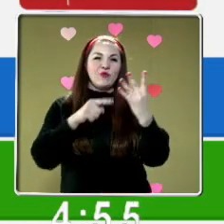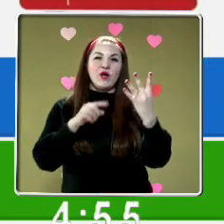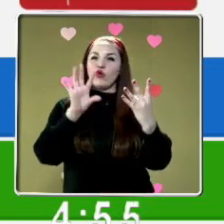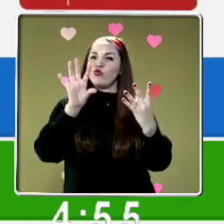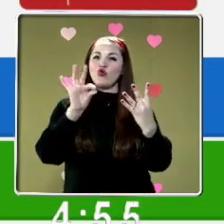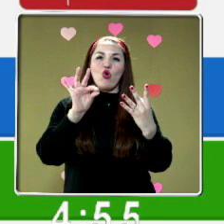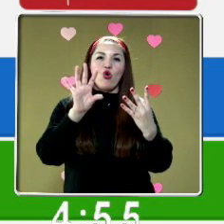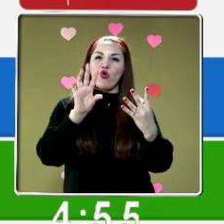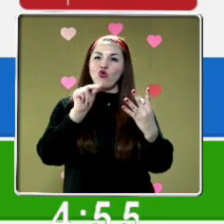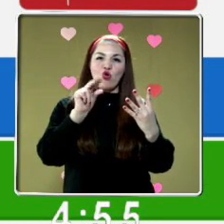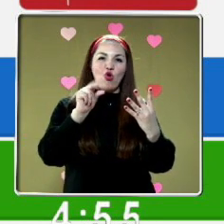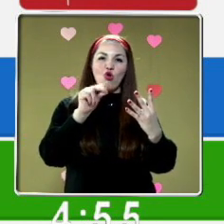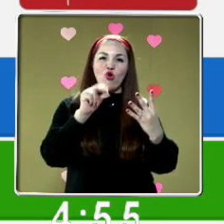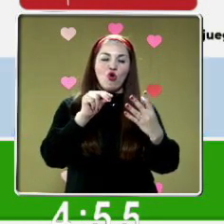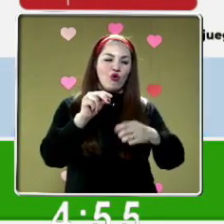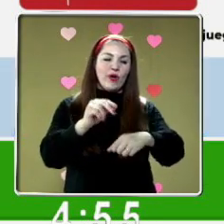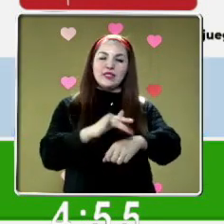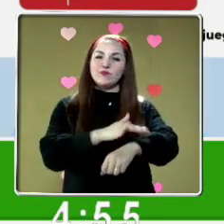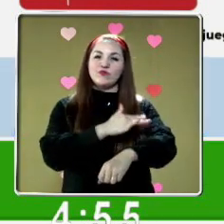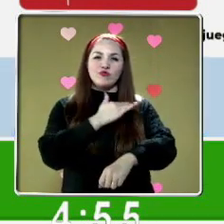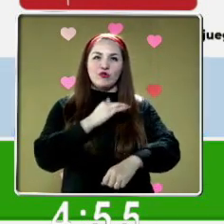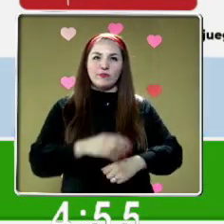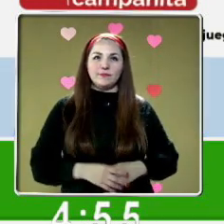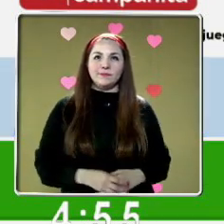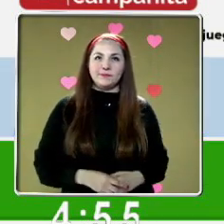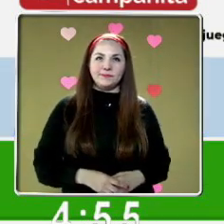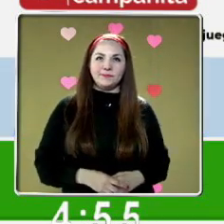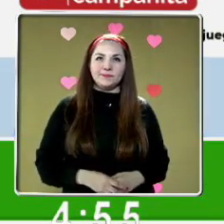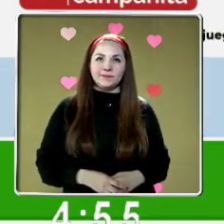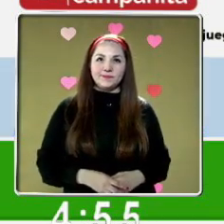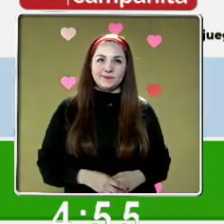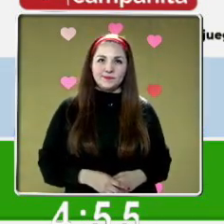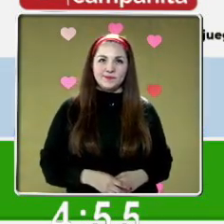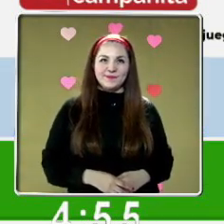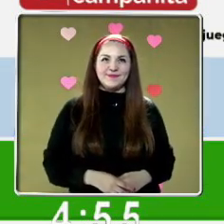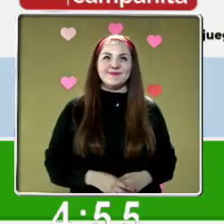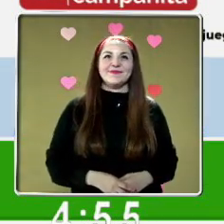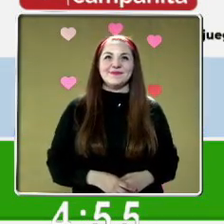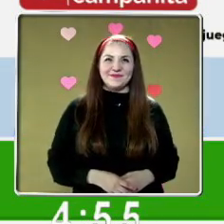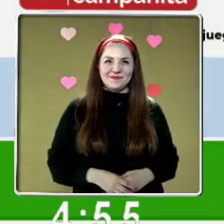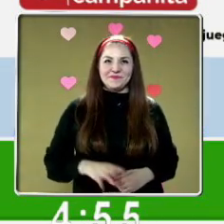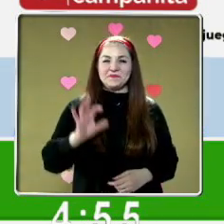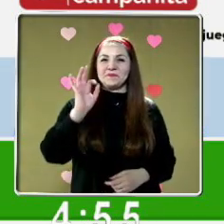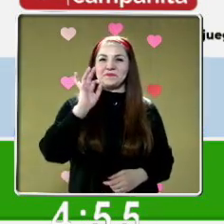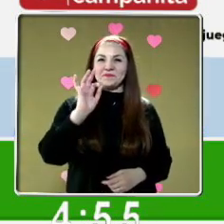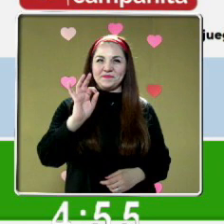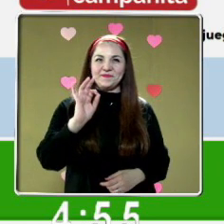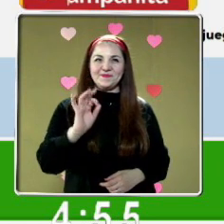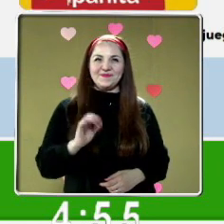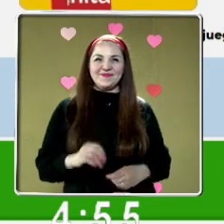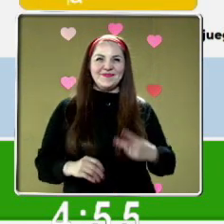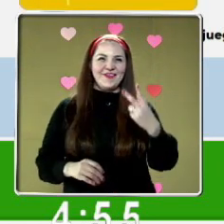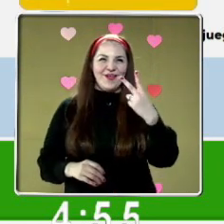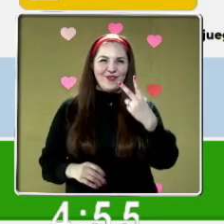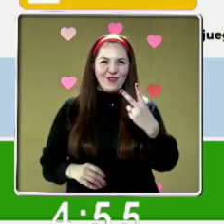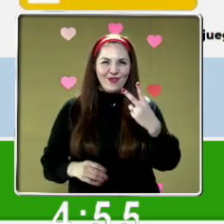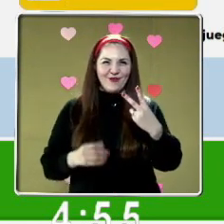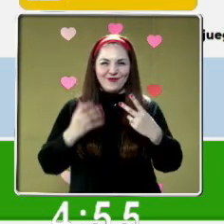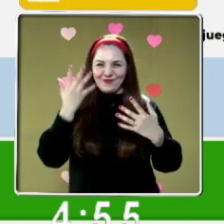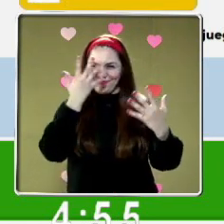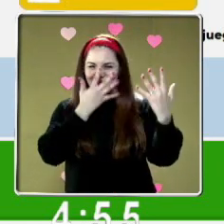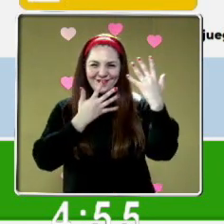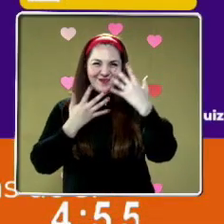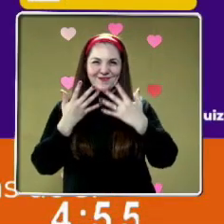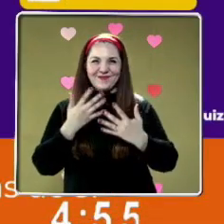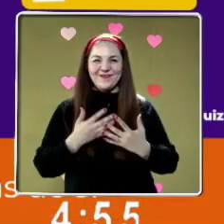ya participaron todos. Recuerda que se registraron 53 y estamos bien. Como que dos como que dijeron, ay, no le leí la